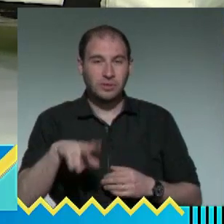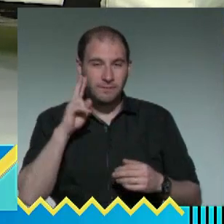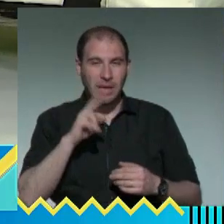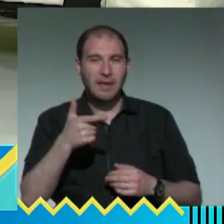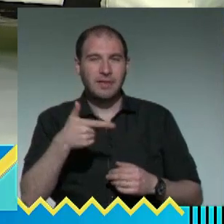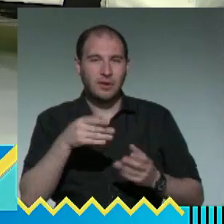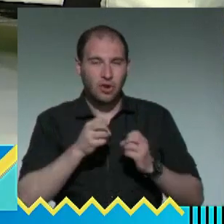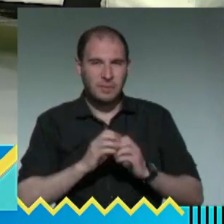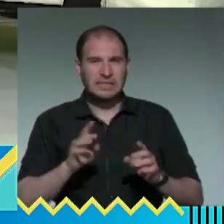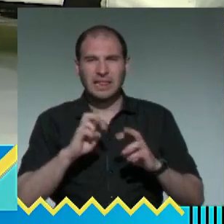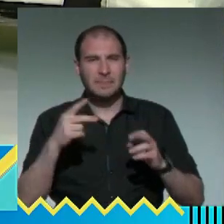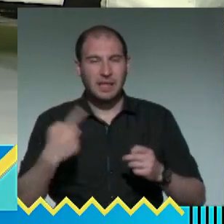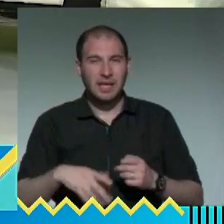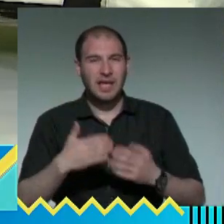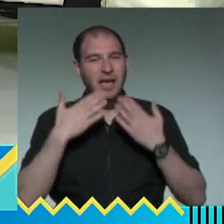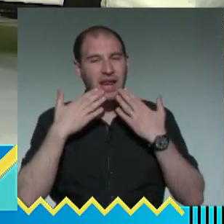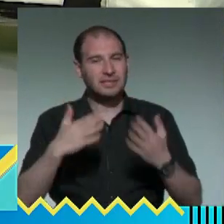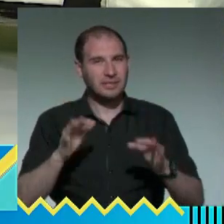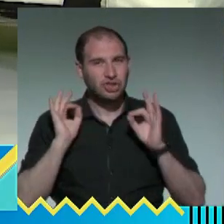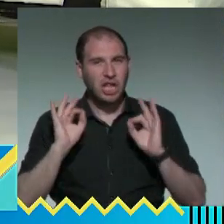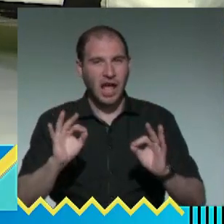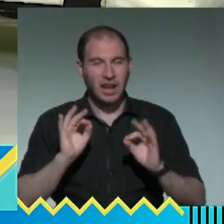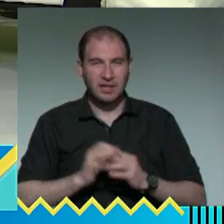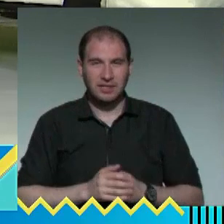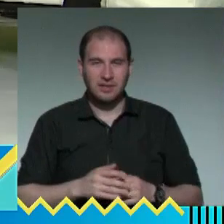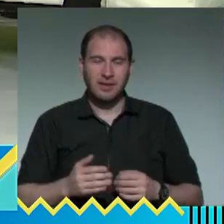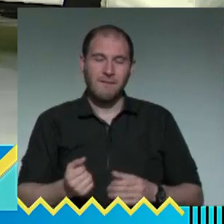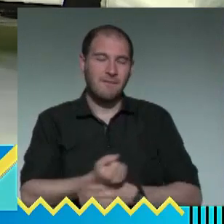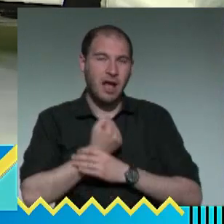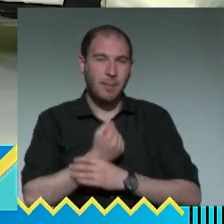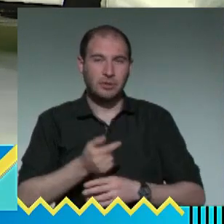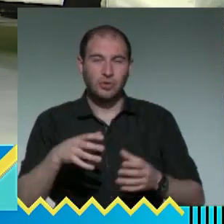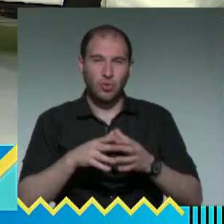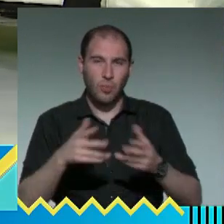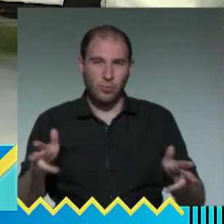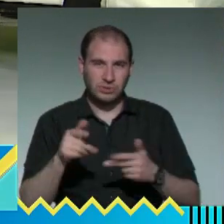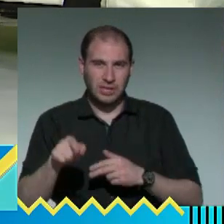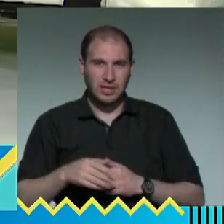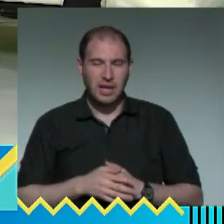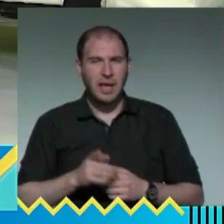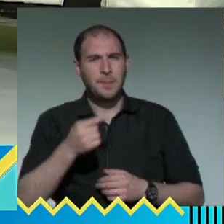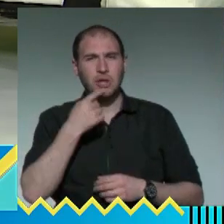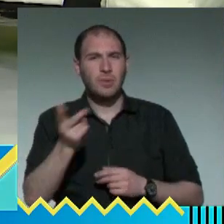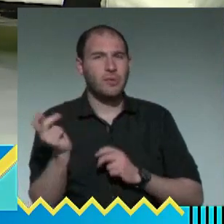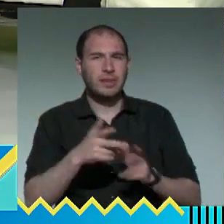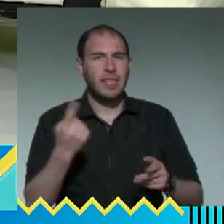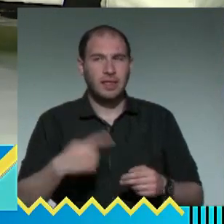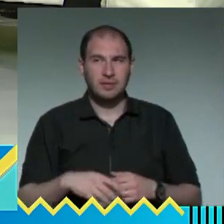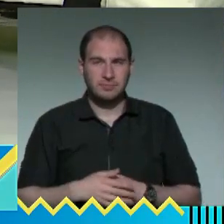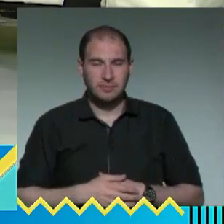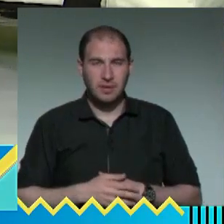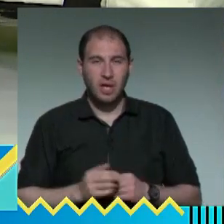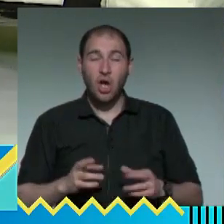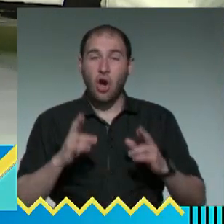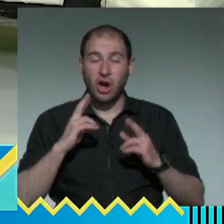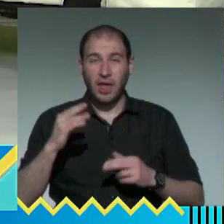el clip de inicio, que tiene que ver con este gracias totales tan, tan mítico, ¿no?, de Soda Stereo. ¿Qué tenés para decir de eso? Espero